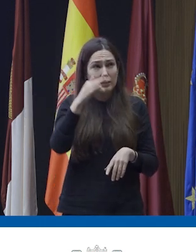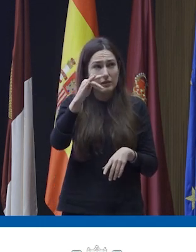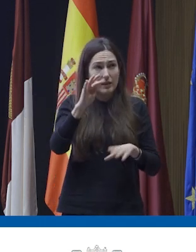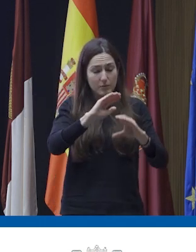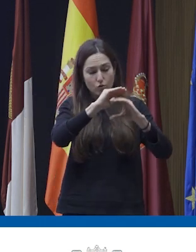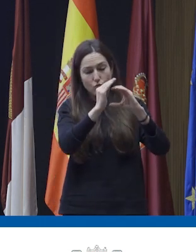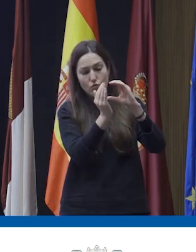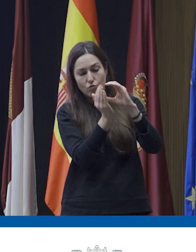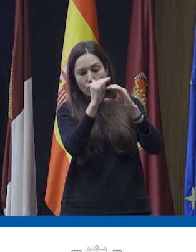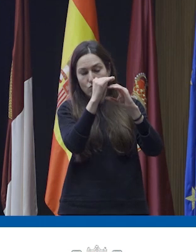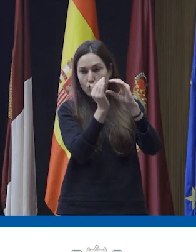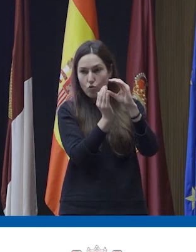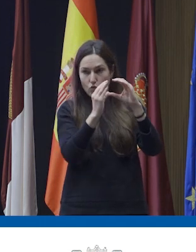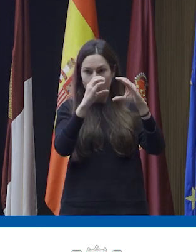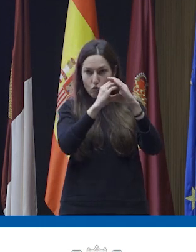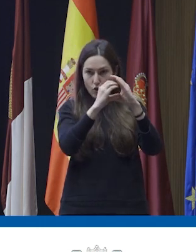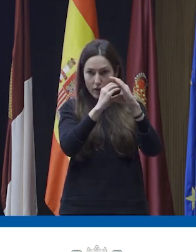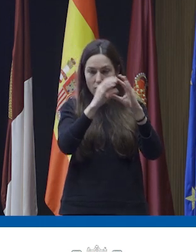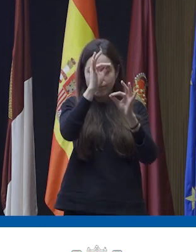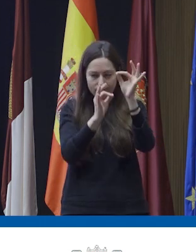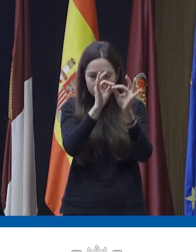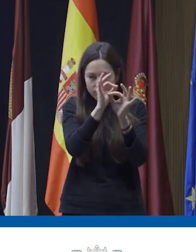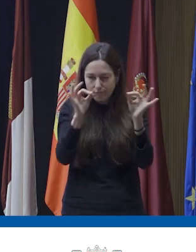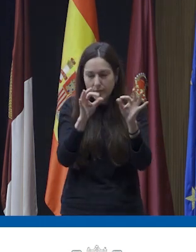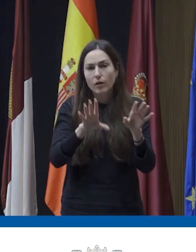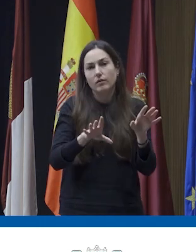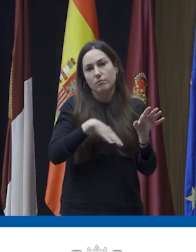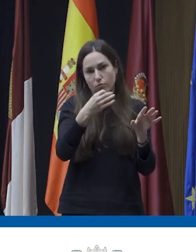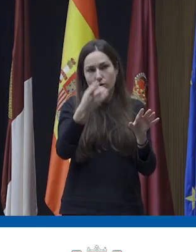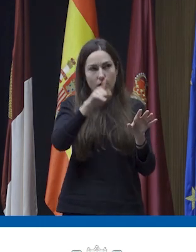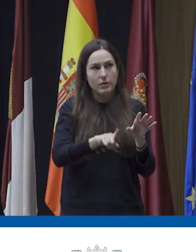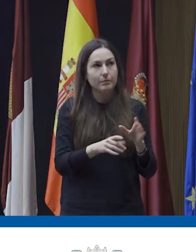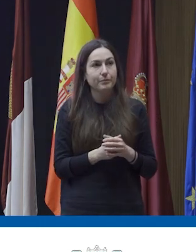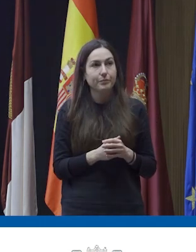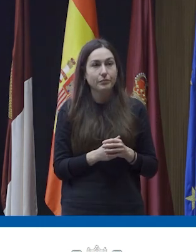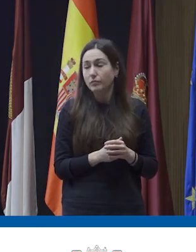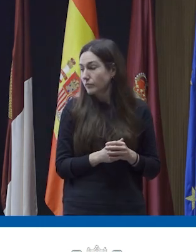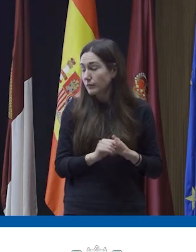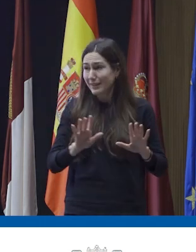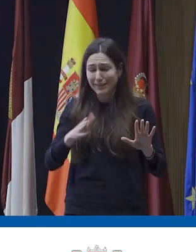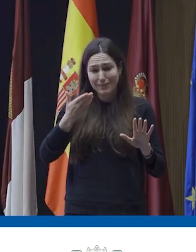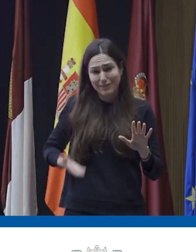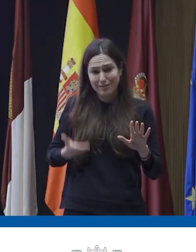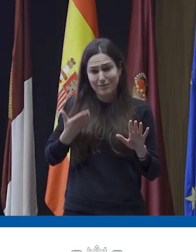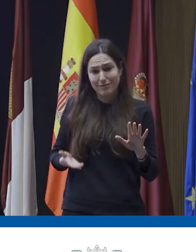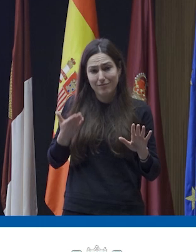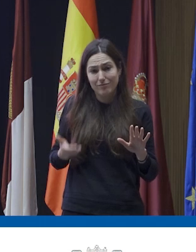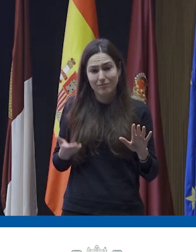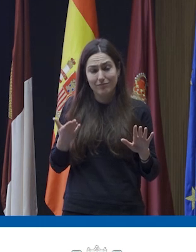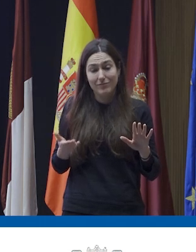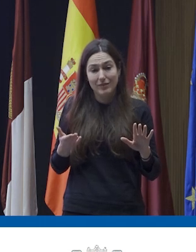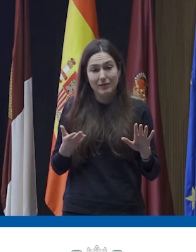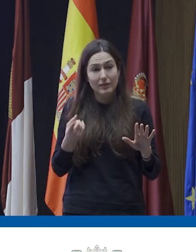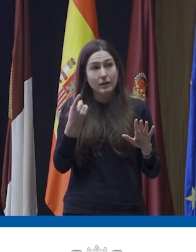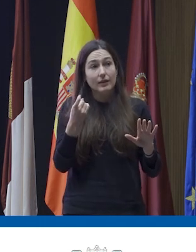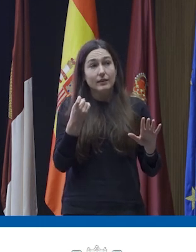de la córnea, ¿vale? Que esto también es importante. Y bueno, en principio es muy importante porque es necesario